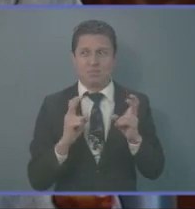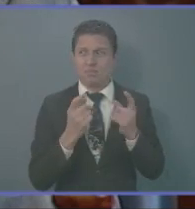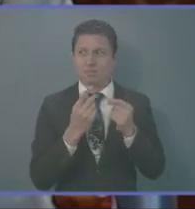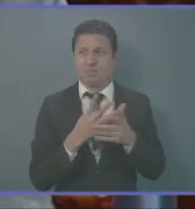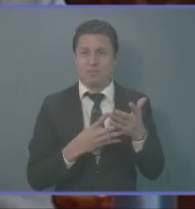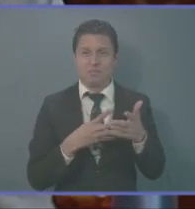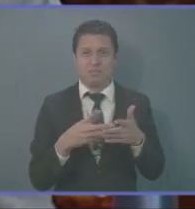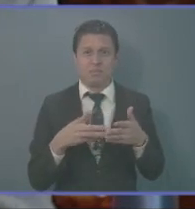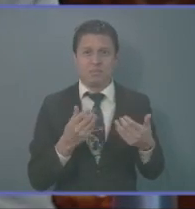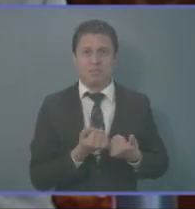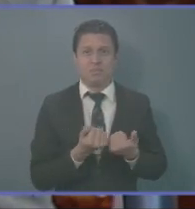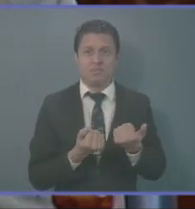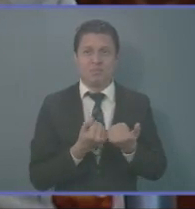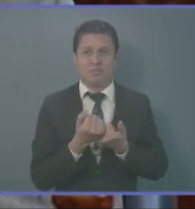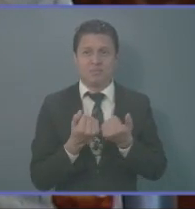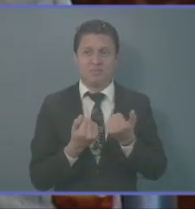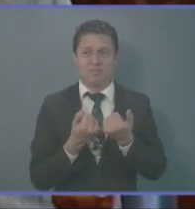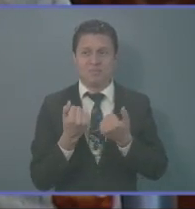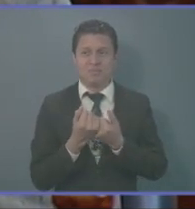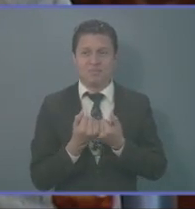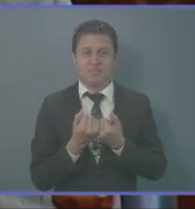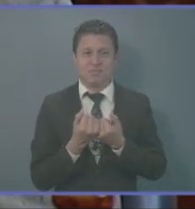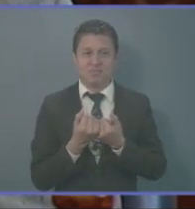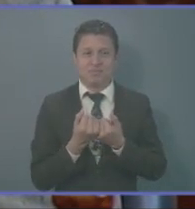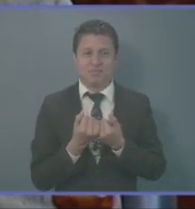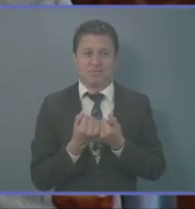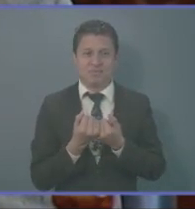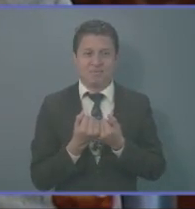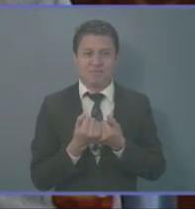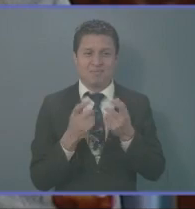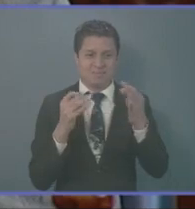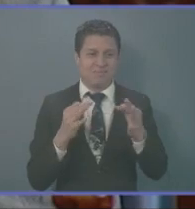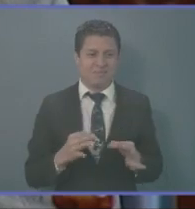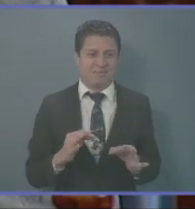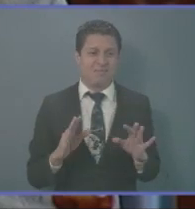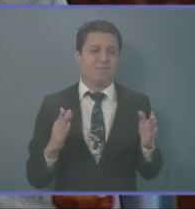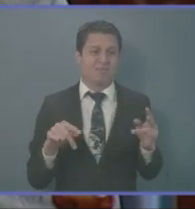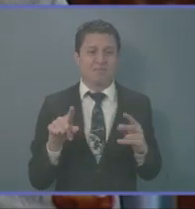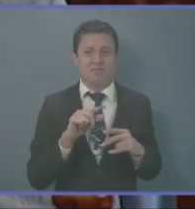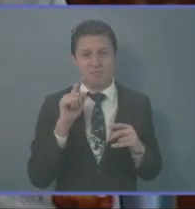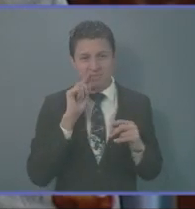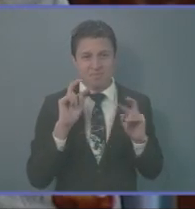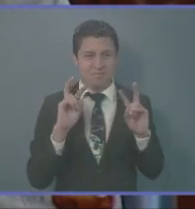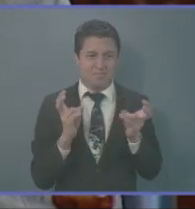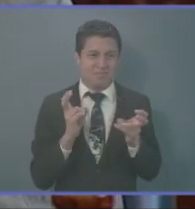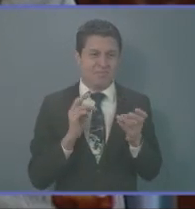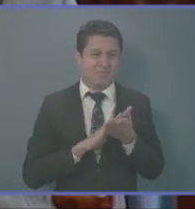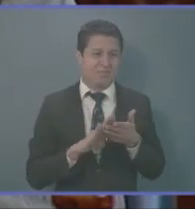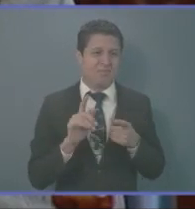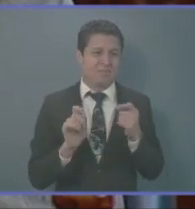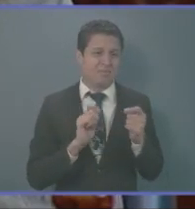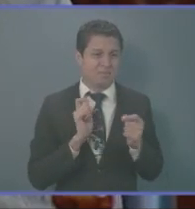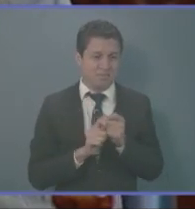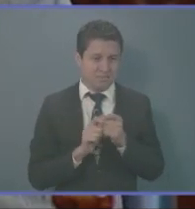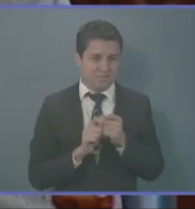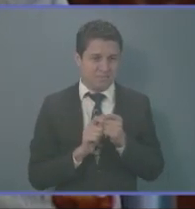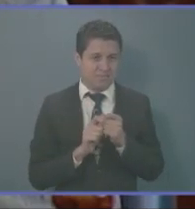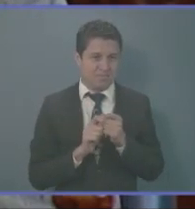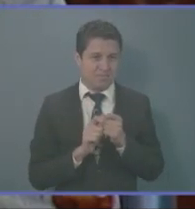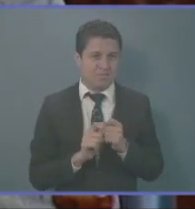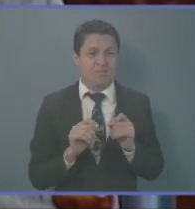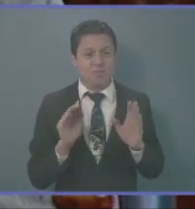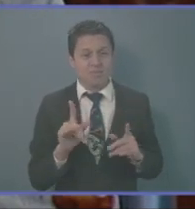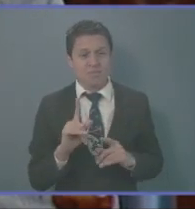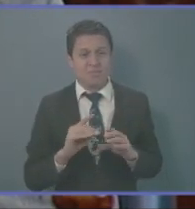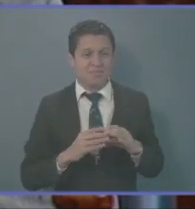internacional, o bien por medio de la contratación de créditos por el citado monto, o por